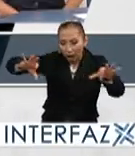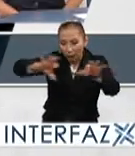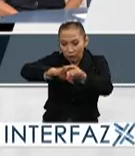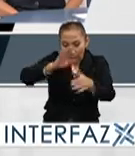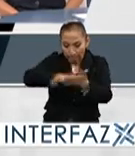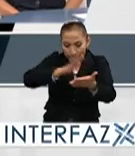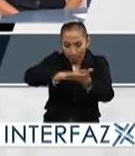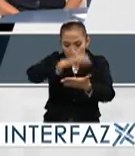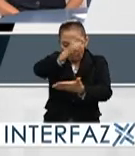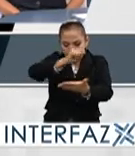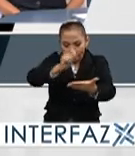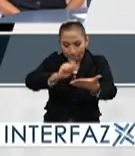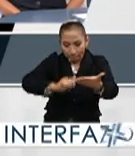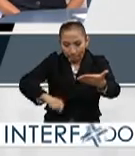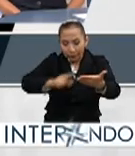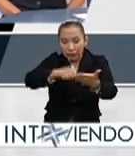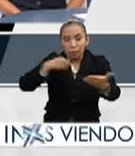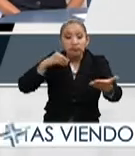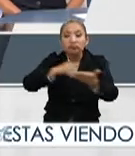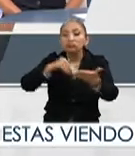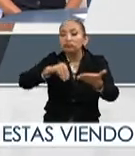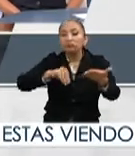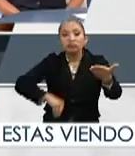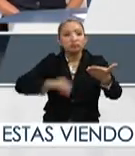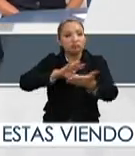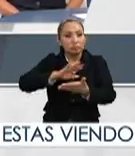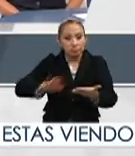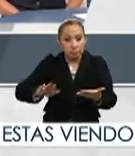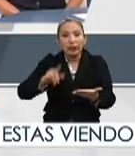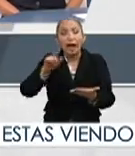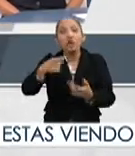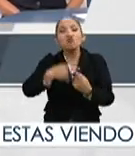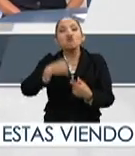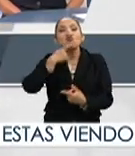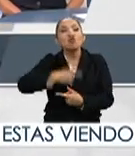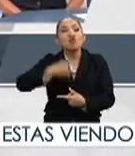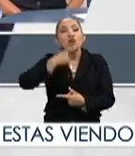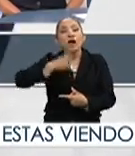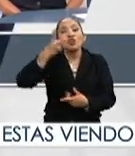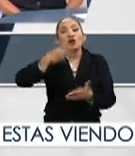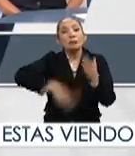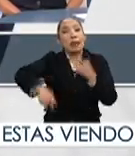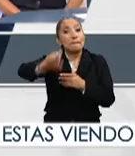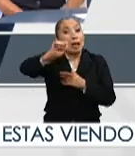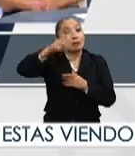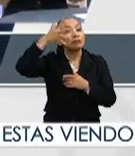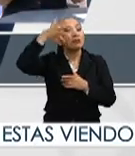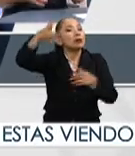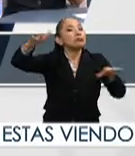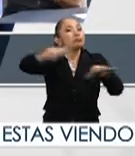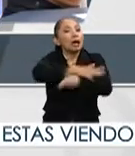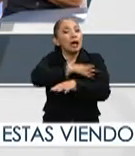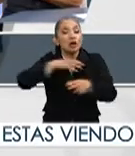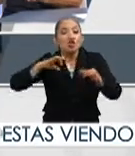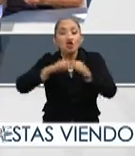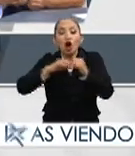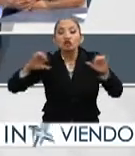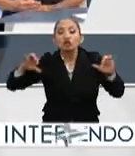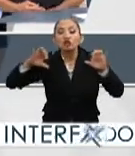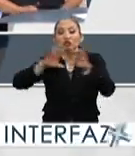este documento en el que estamos planteando pues ya la Cruz Roja del 2020, y alineada